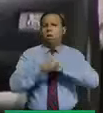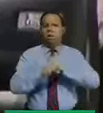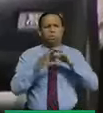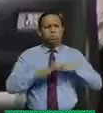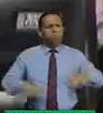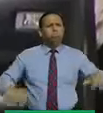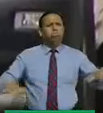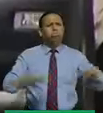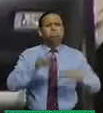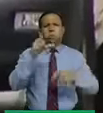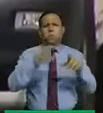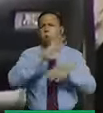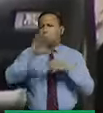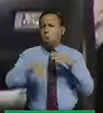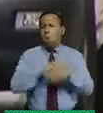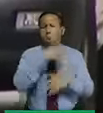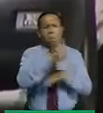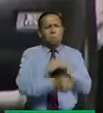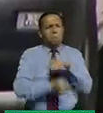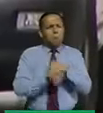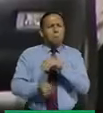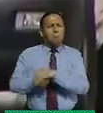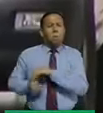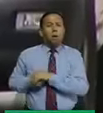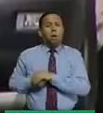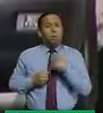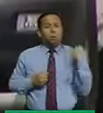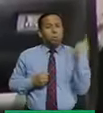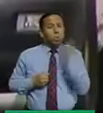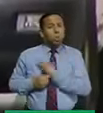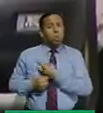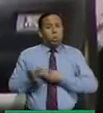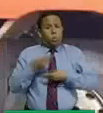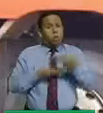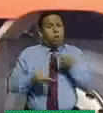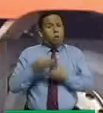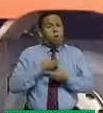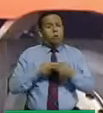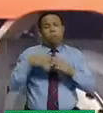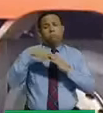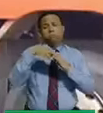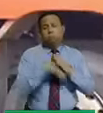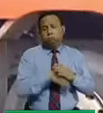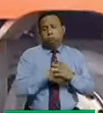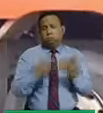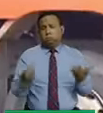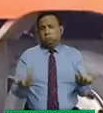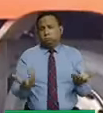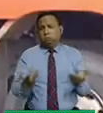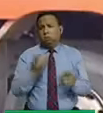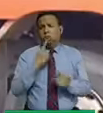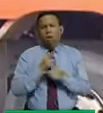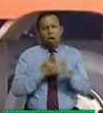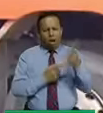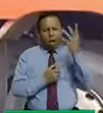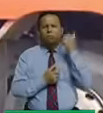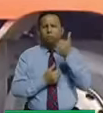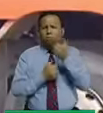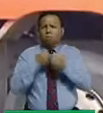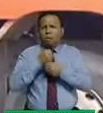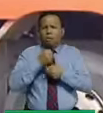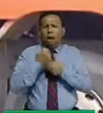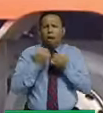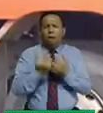ya andando. Ha perjudicado bastante el negocio. Nosotros somos fleteros nomás, pero igual no hacemos como se hacía primero. Ahorita está